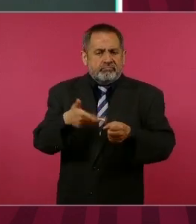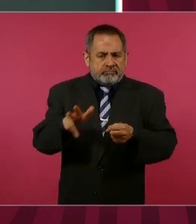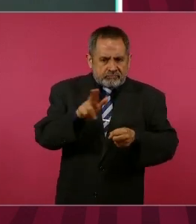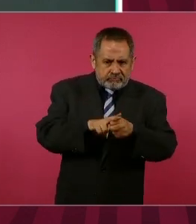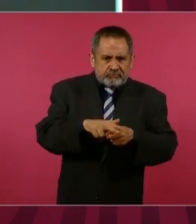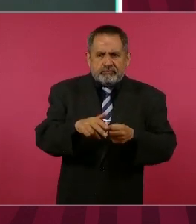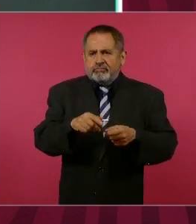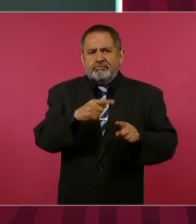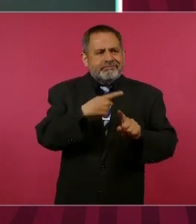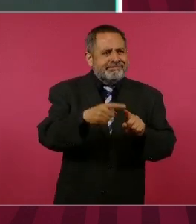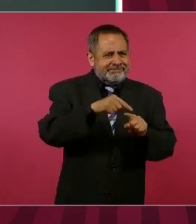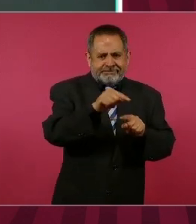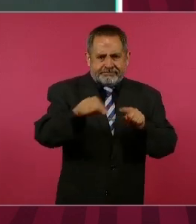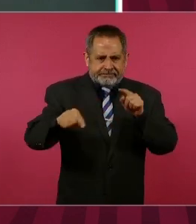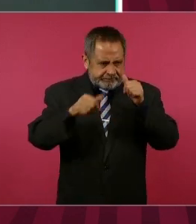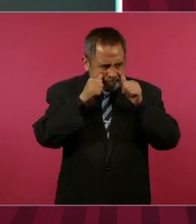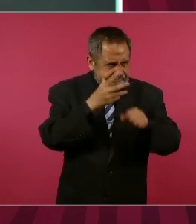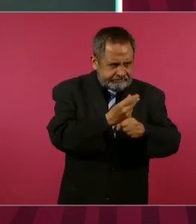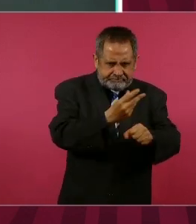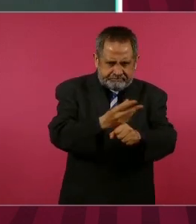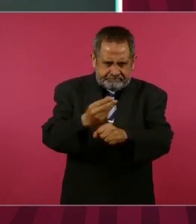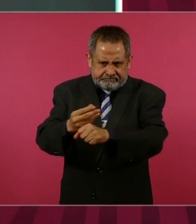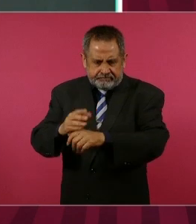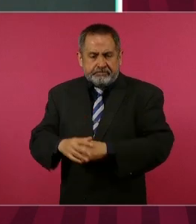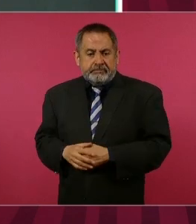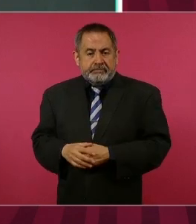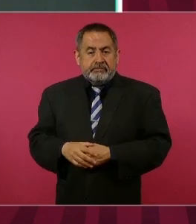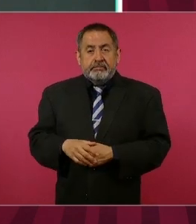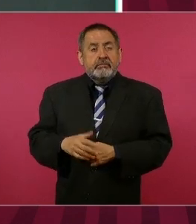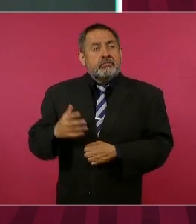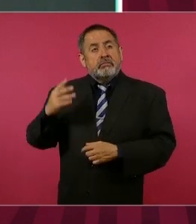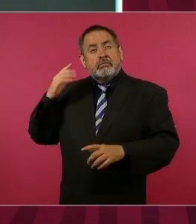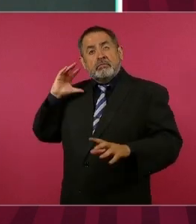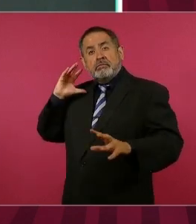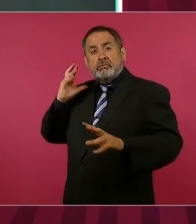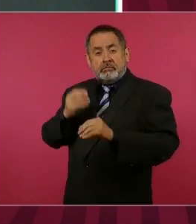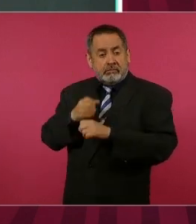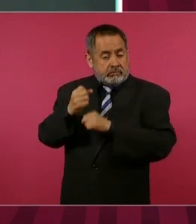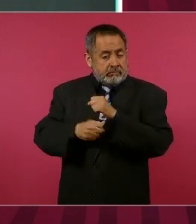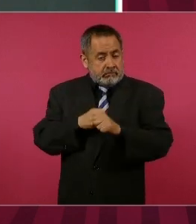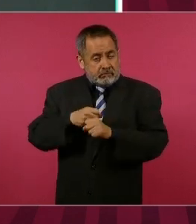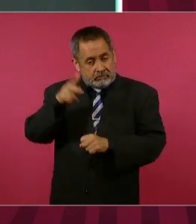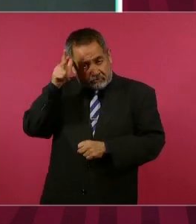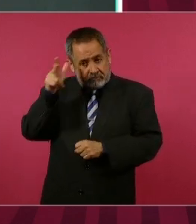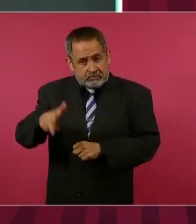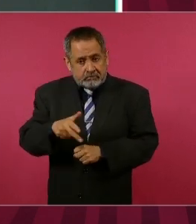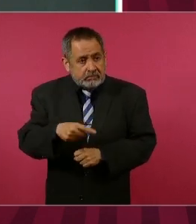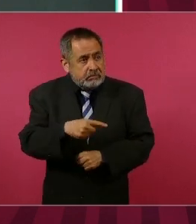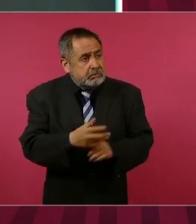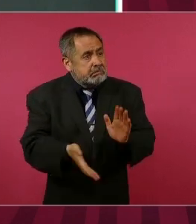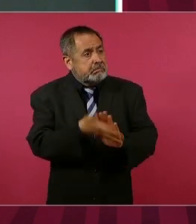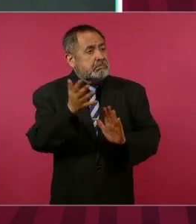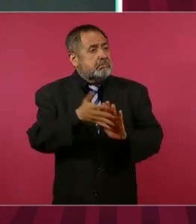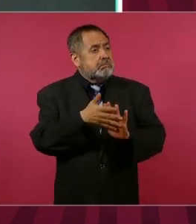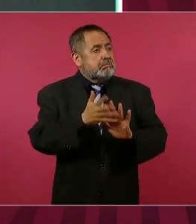en la entidad. En el transcurso del tiempo, en Hidalgo, se construyeron elefantes blancos